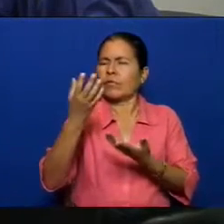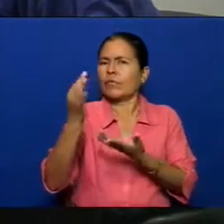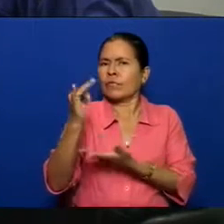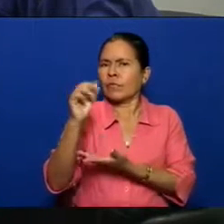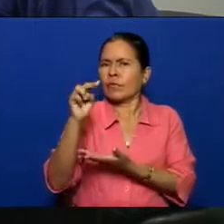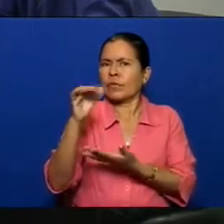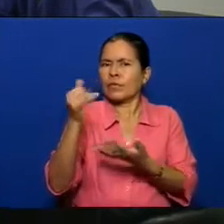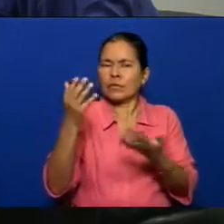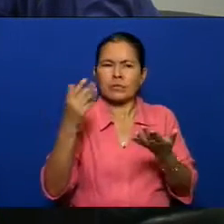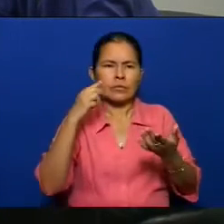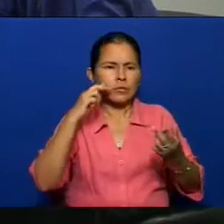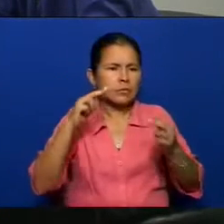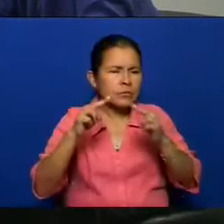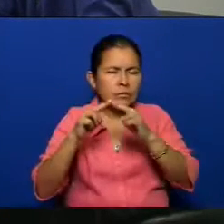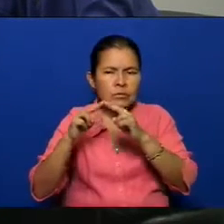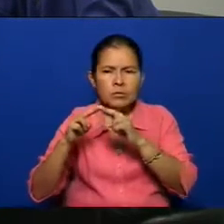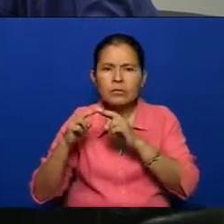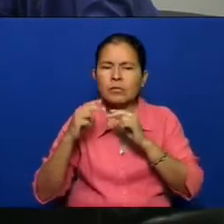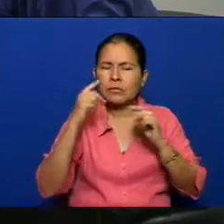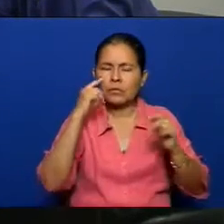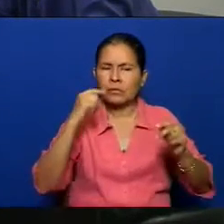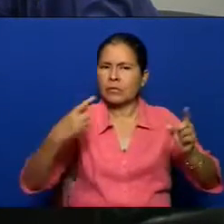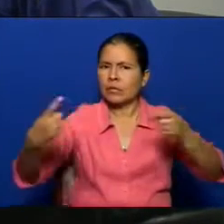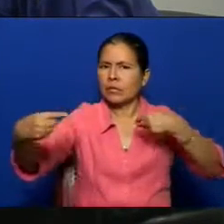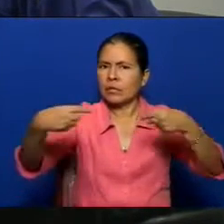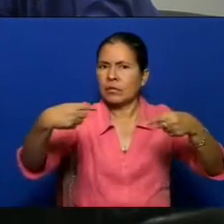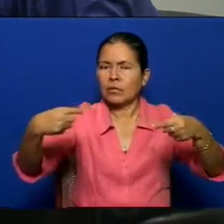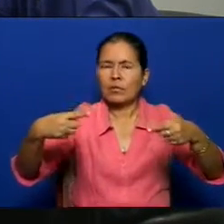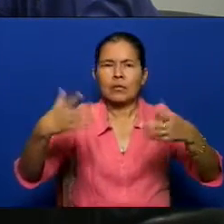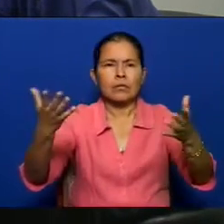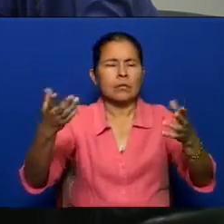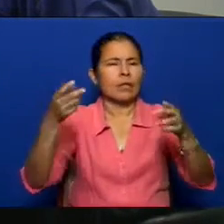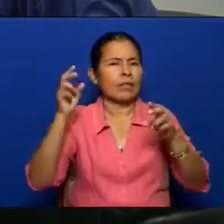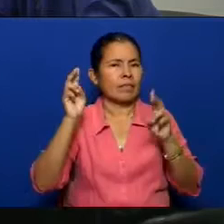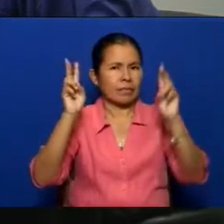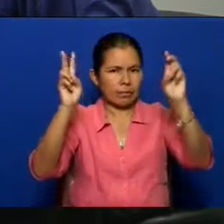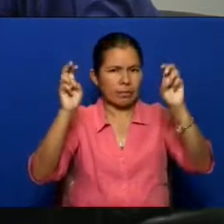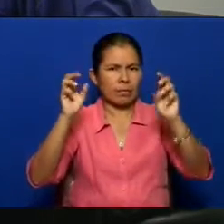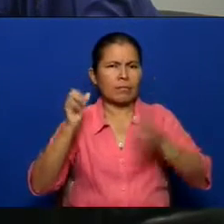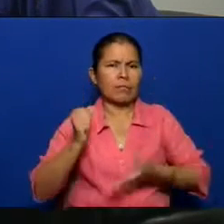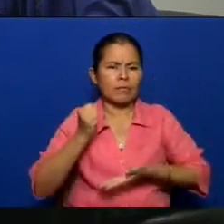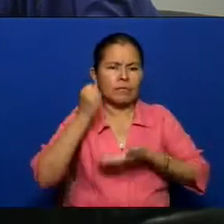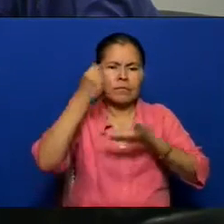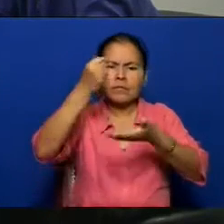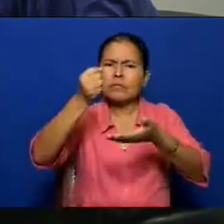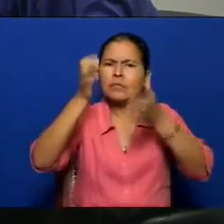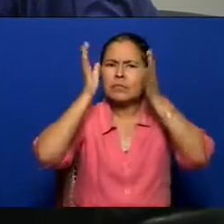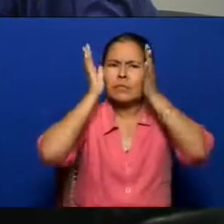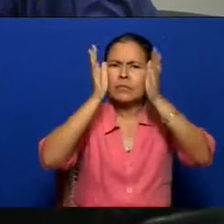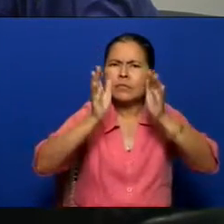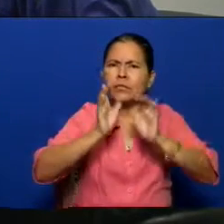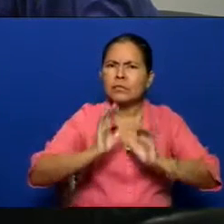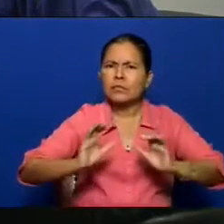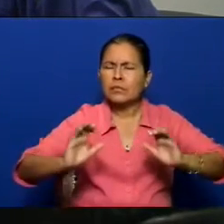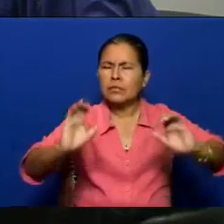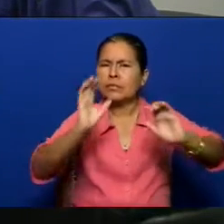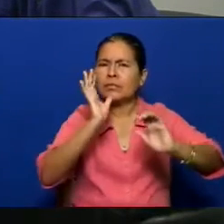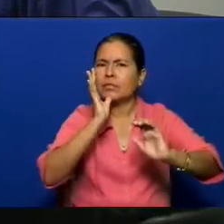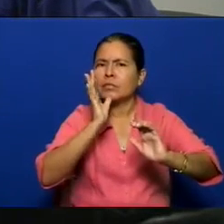con los ministros de Hacienda? A veces se sorprende. Bueno, el tema de inversión en la niñez y cómo monitorear esa inversión es